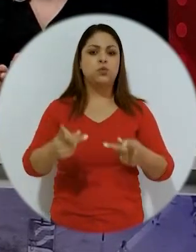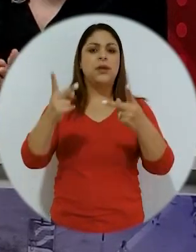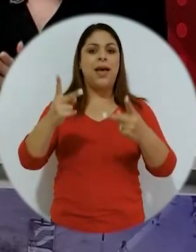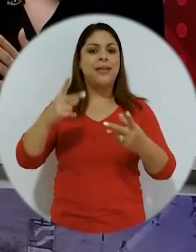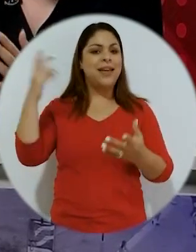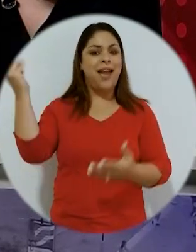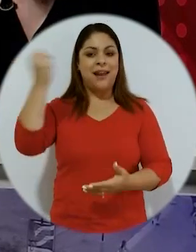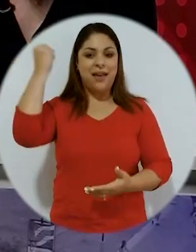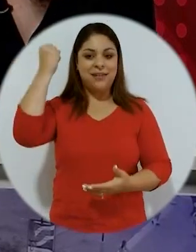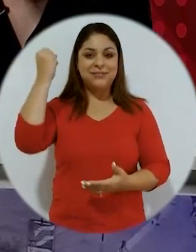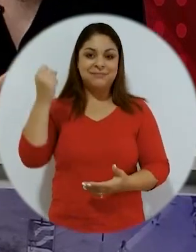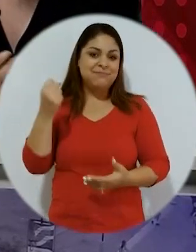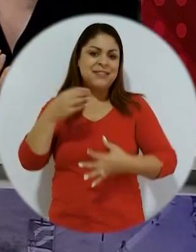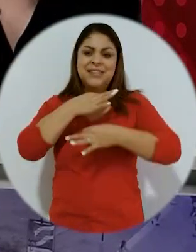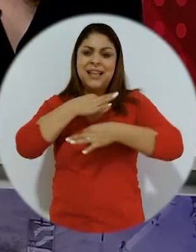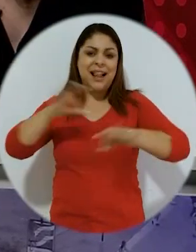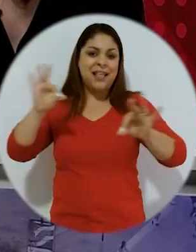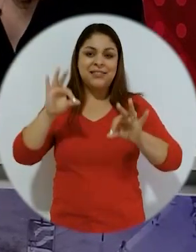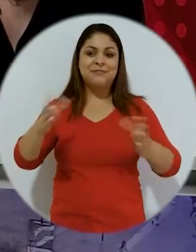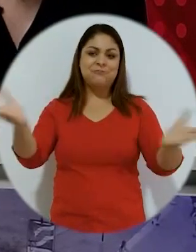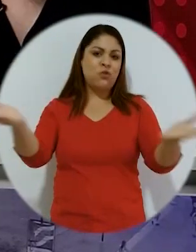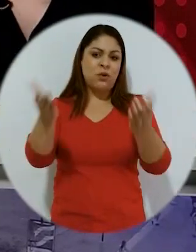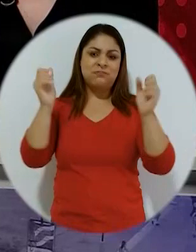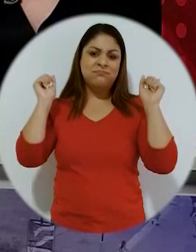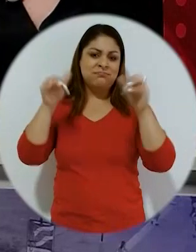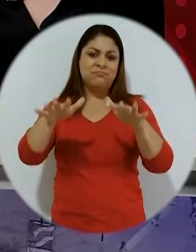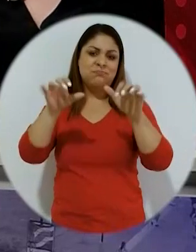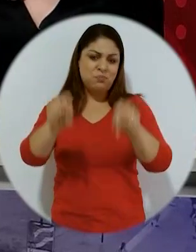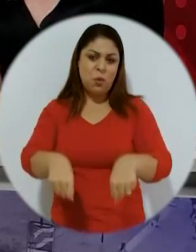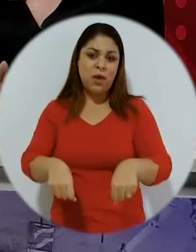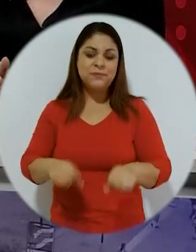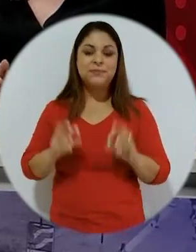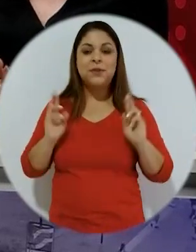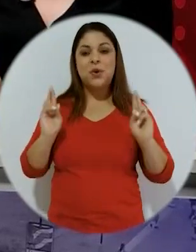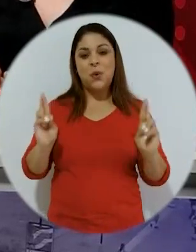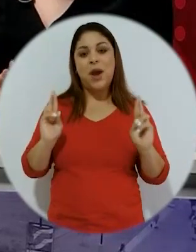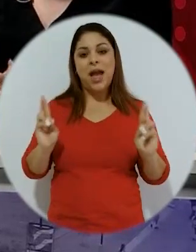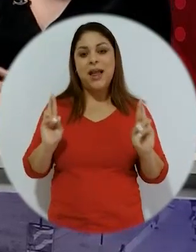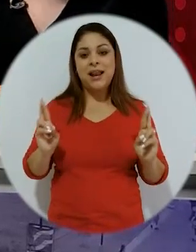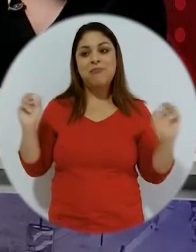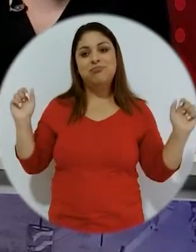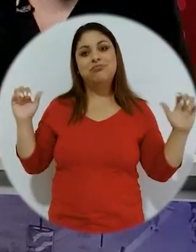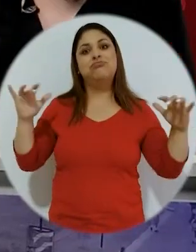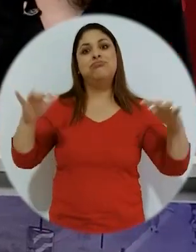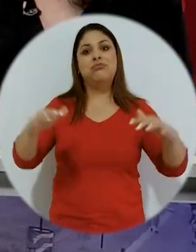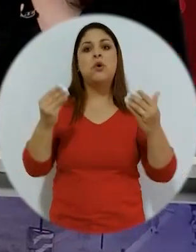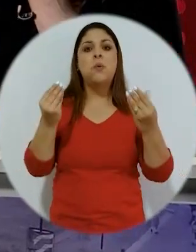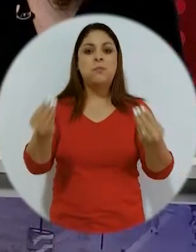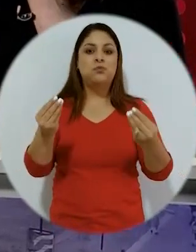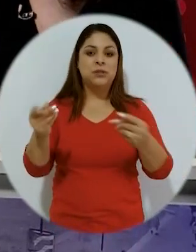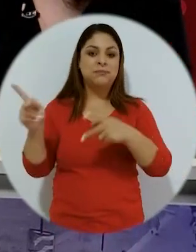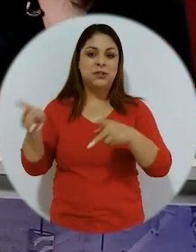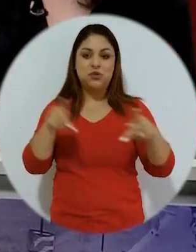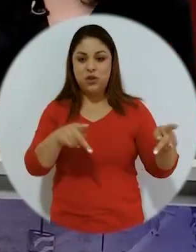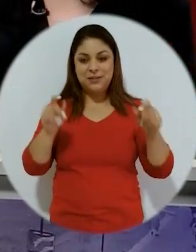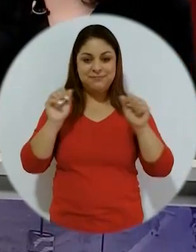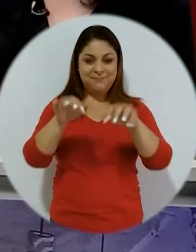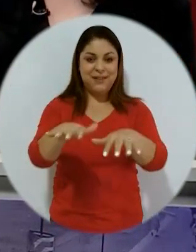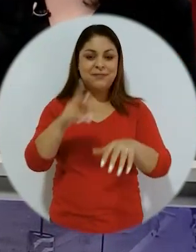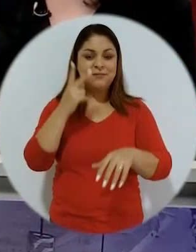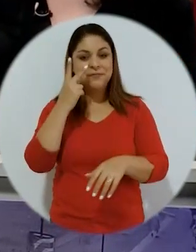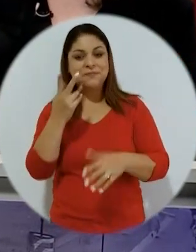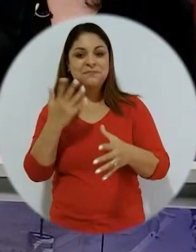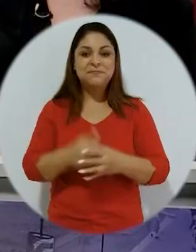una oportunidad de ganar, es gratuito, todas las personas están invitadas, así que ojalá podamos contar con